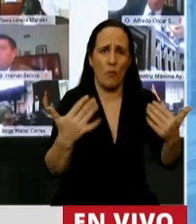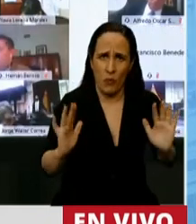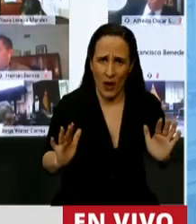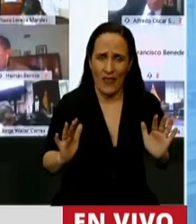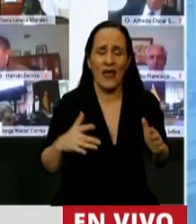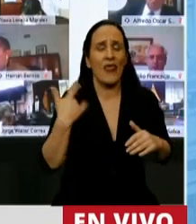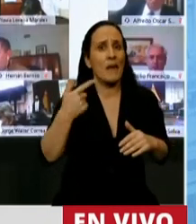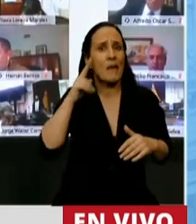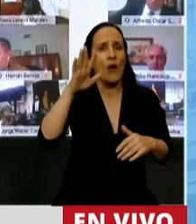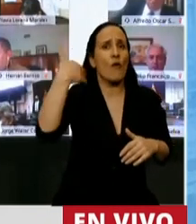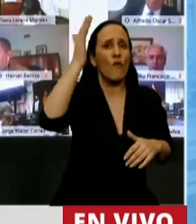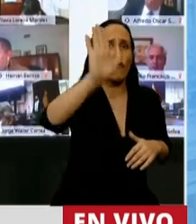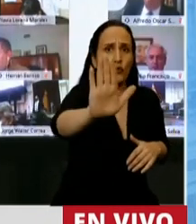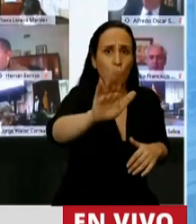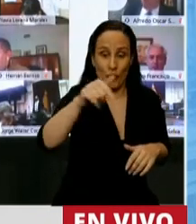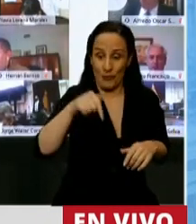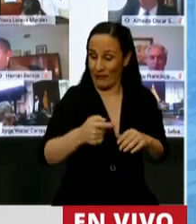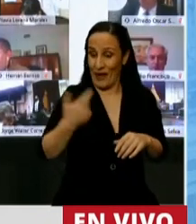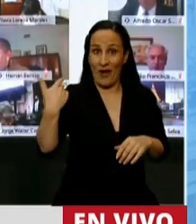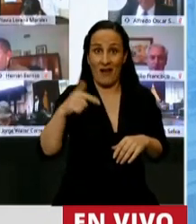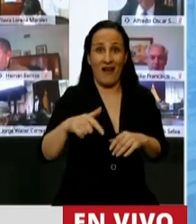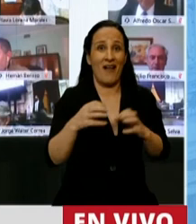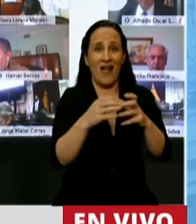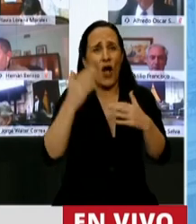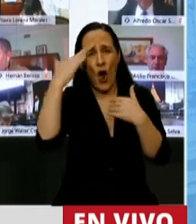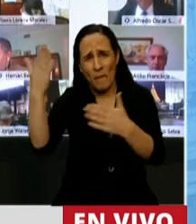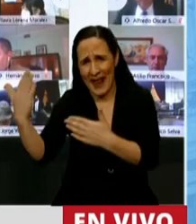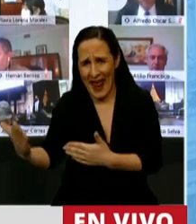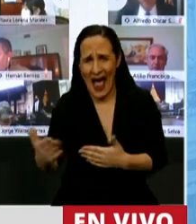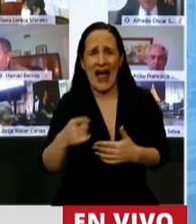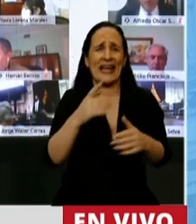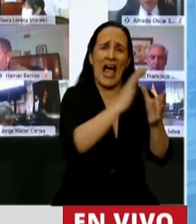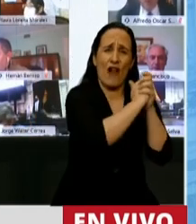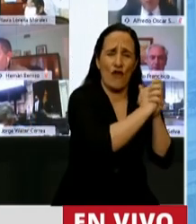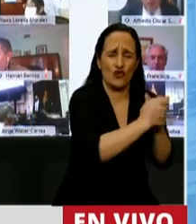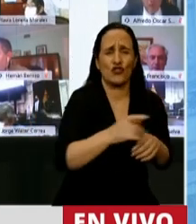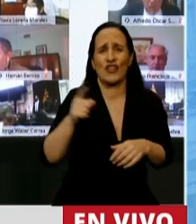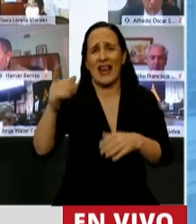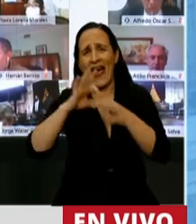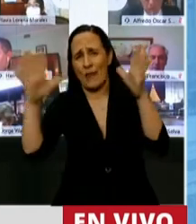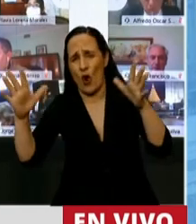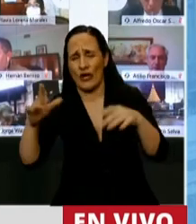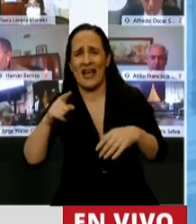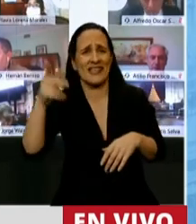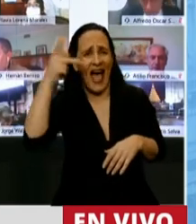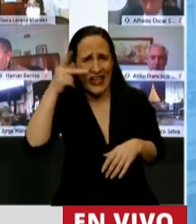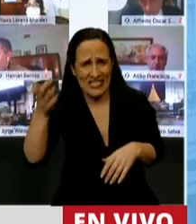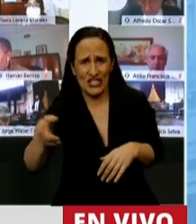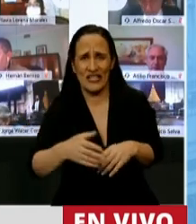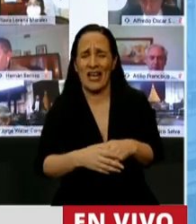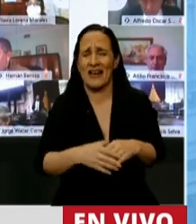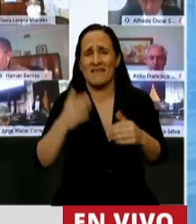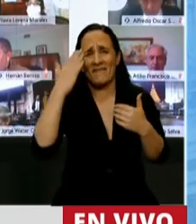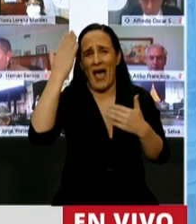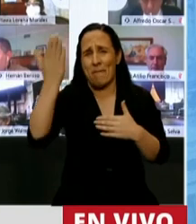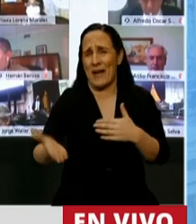que mirar el futuro. Hoy hubo una discusión acá, hubo homenaje a Alfonsín, a la democracia, a Kirchner, a